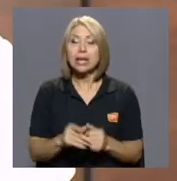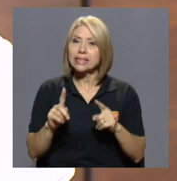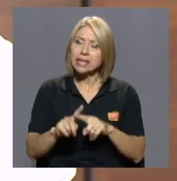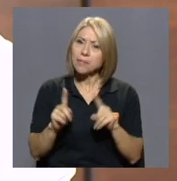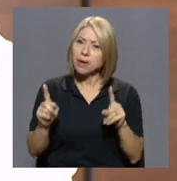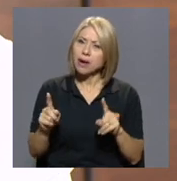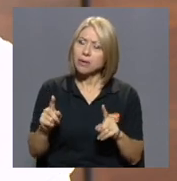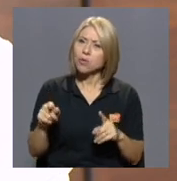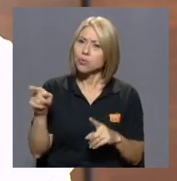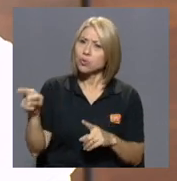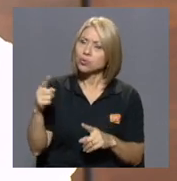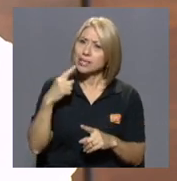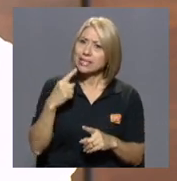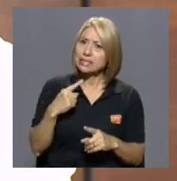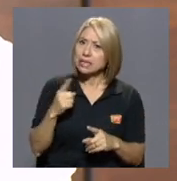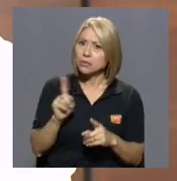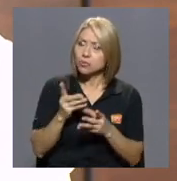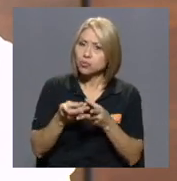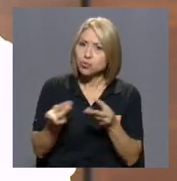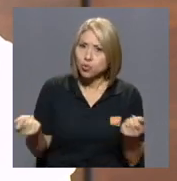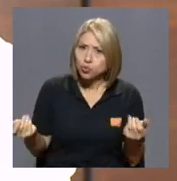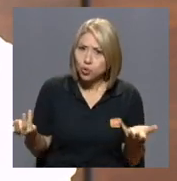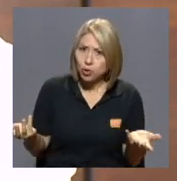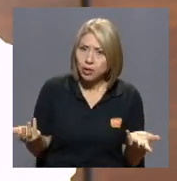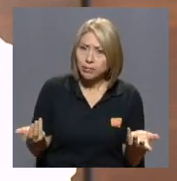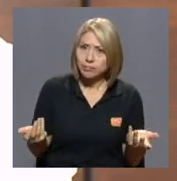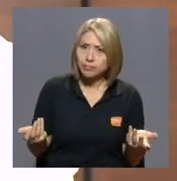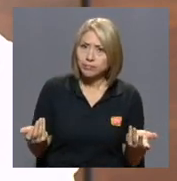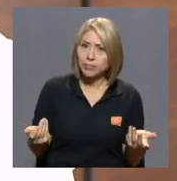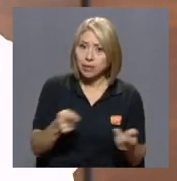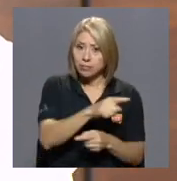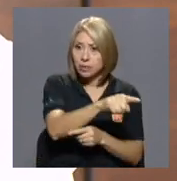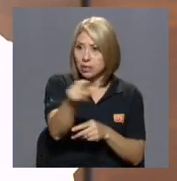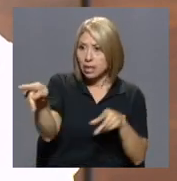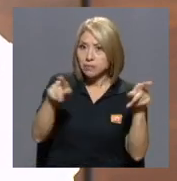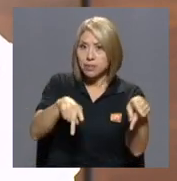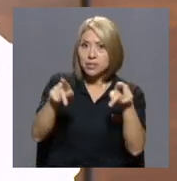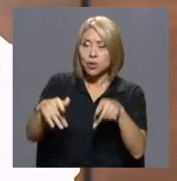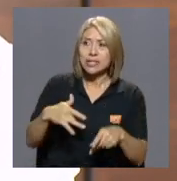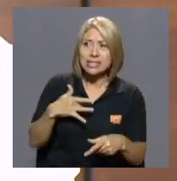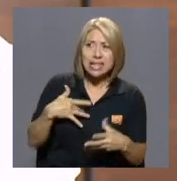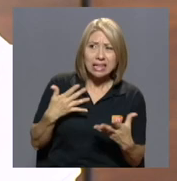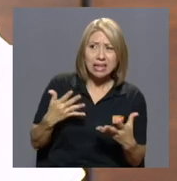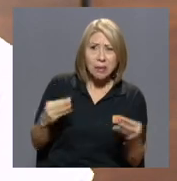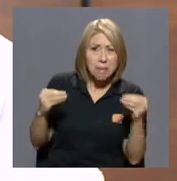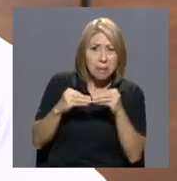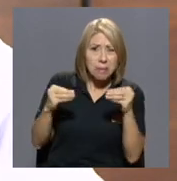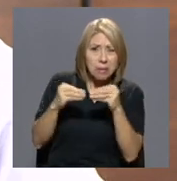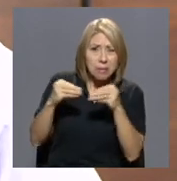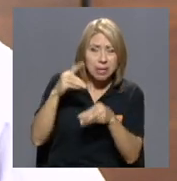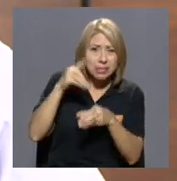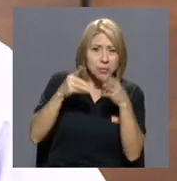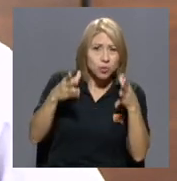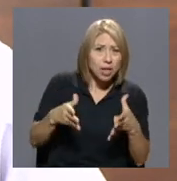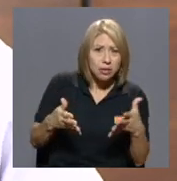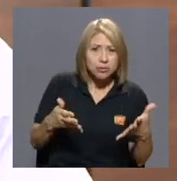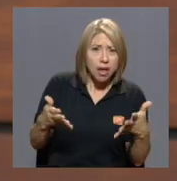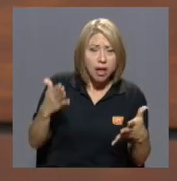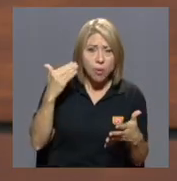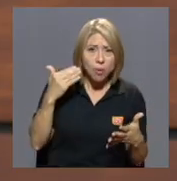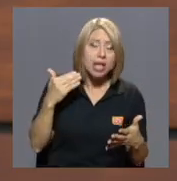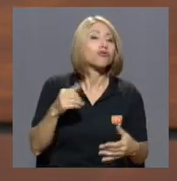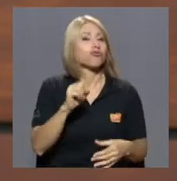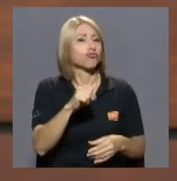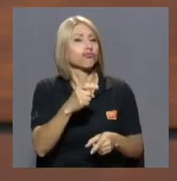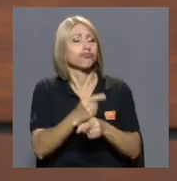Sin embargo, que usted me plantea no lo soluciona, digamos, esa percepción de la ciudadanía que haya más diputados no hace que... No. Tiene toda la razón. Sí. O